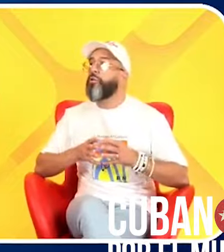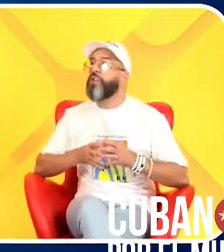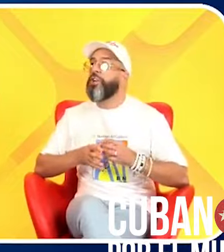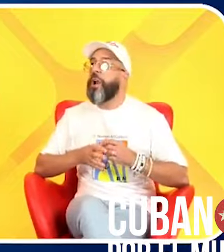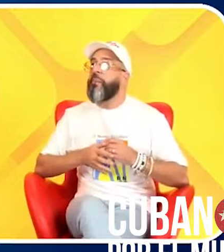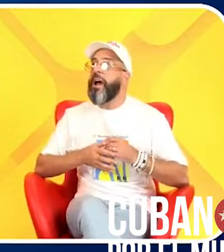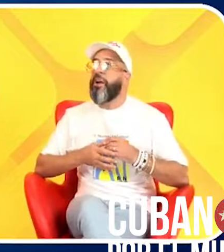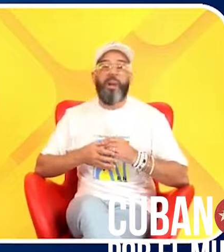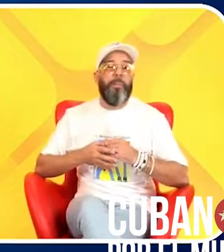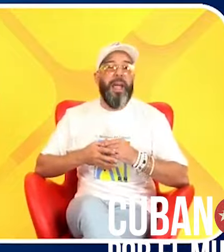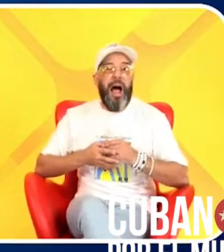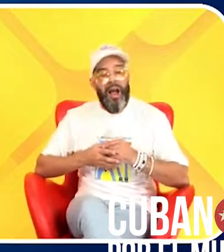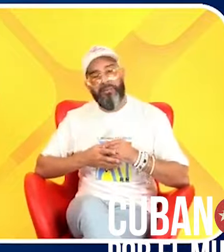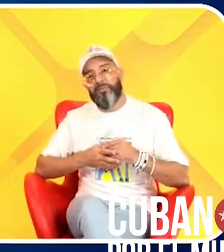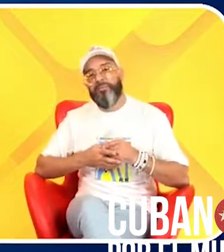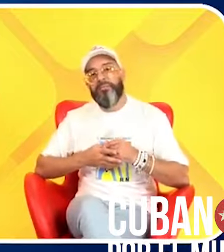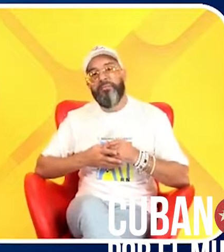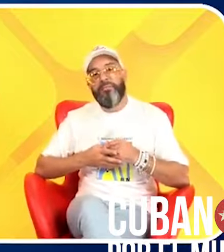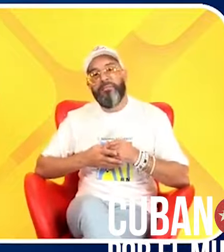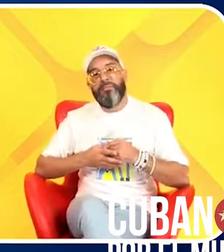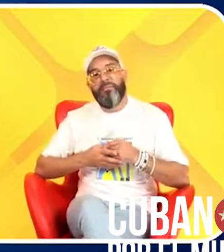con cuchillo en la mano, mire para allá.